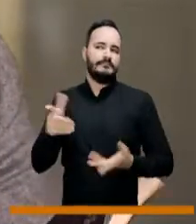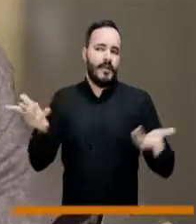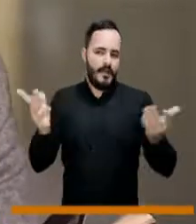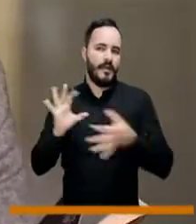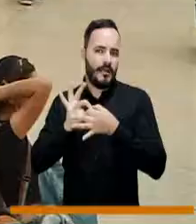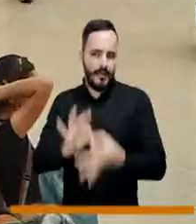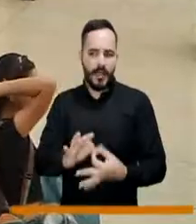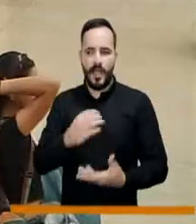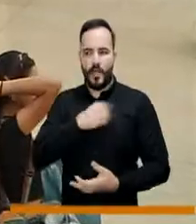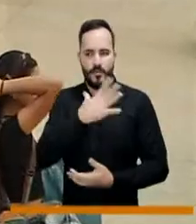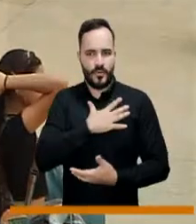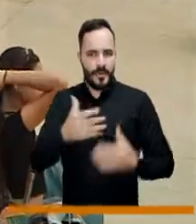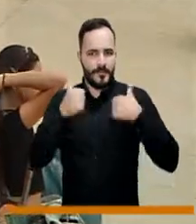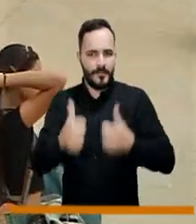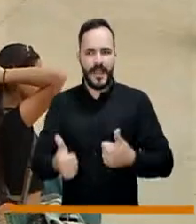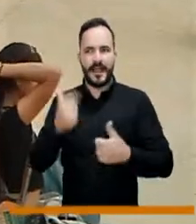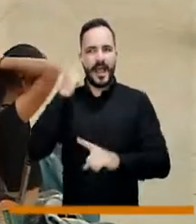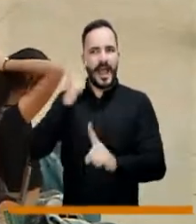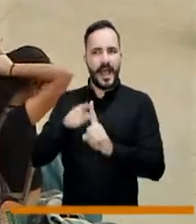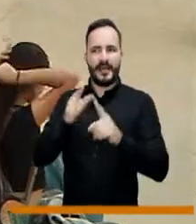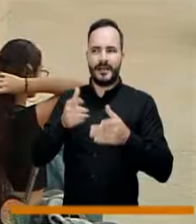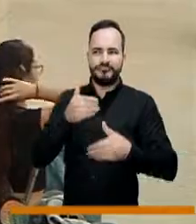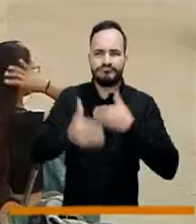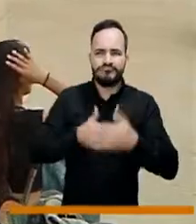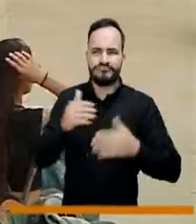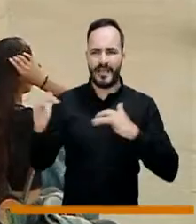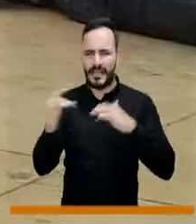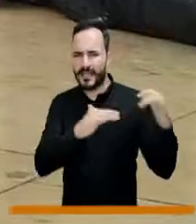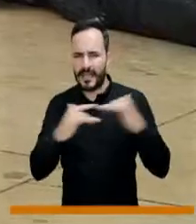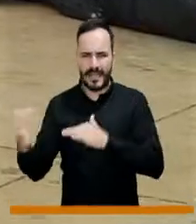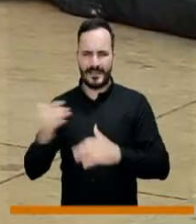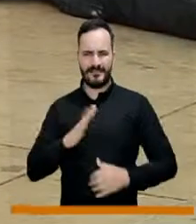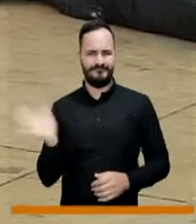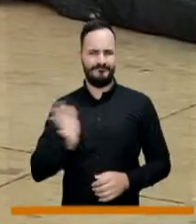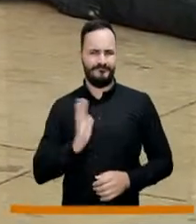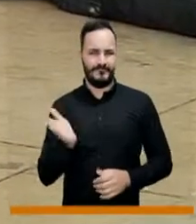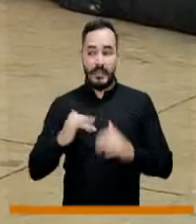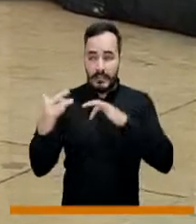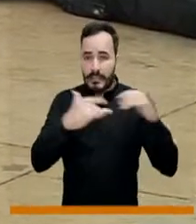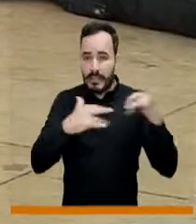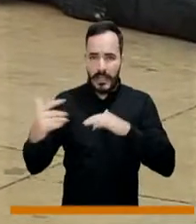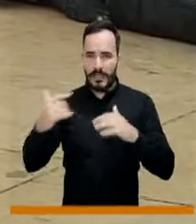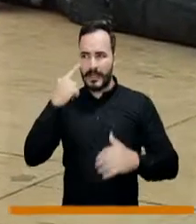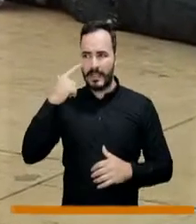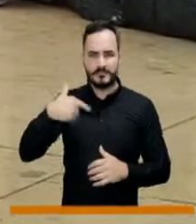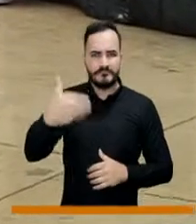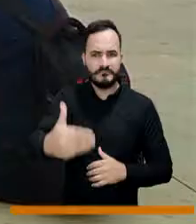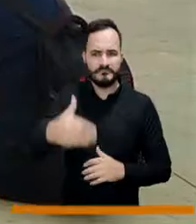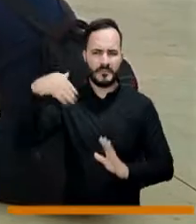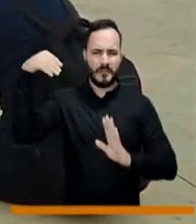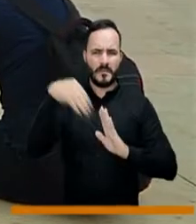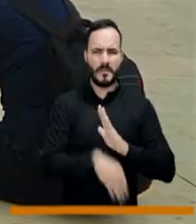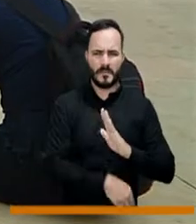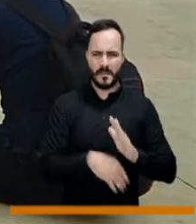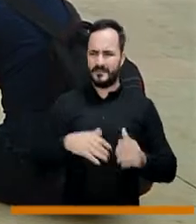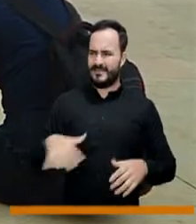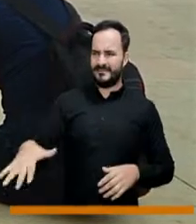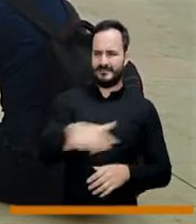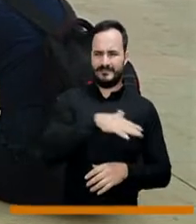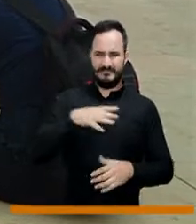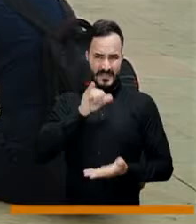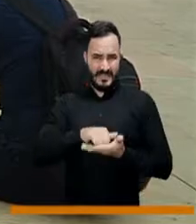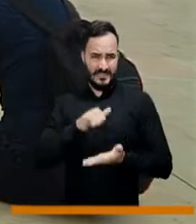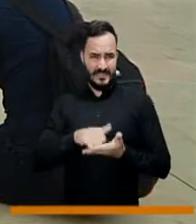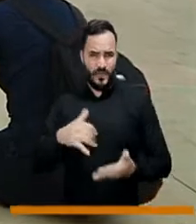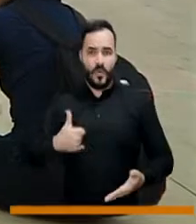tengan oportunidades y que no sea su camino ir a la guerra, porque la guerra no le ha aportado nada bueno a la humanidad. La guerra solamente ha traído catástrofe a la